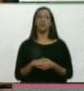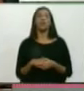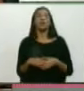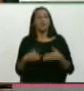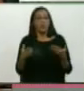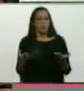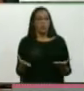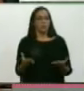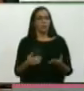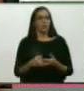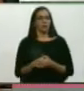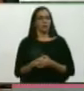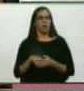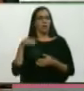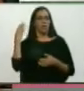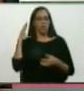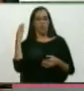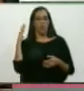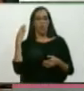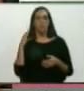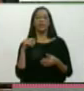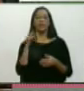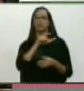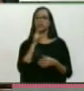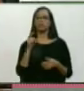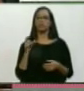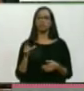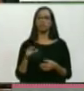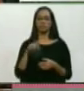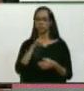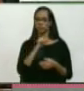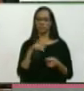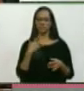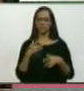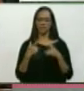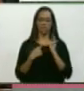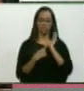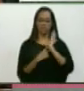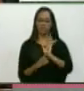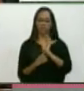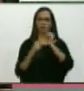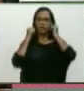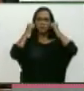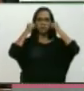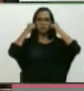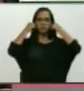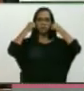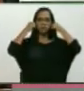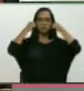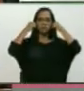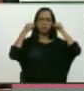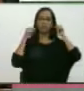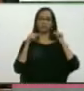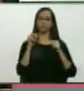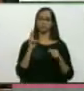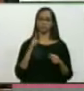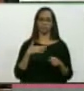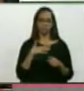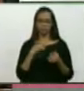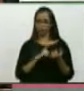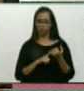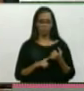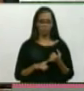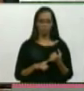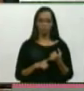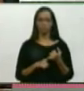eso en Colombia los ciudadanos no se sienten representados ni por Uribe, ni